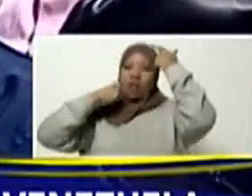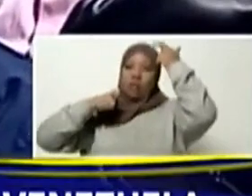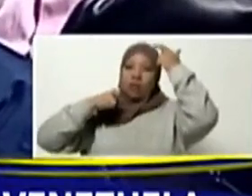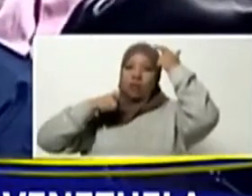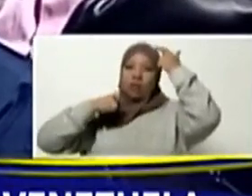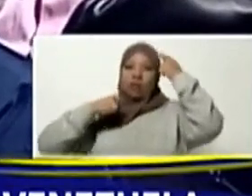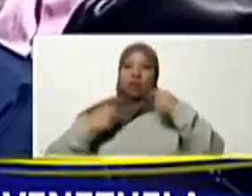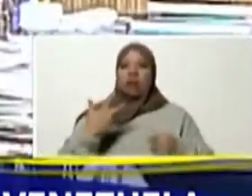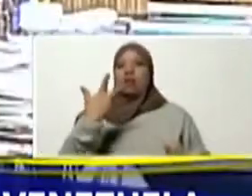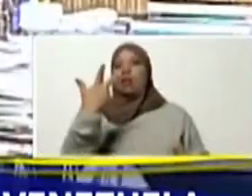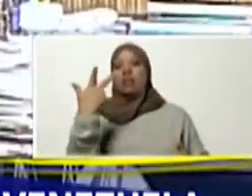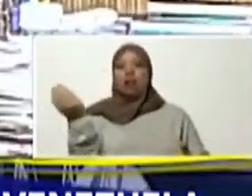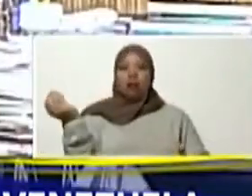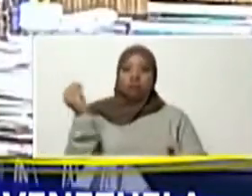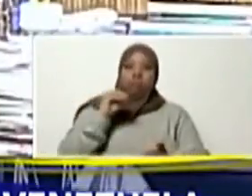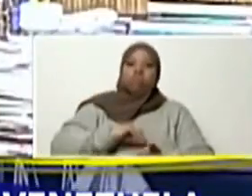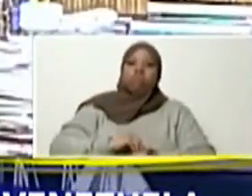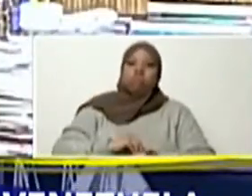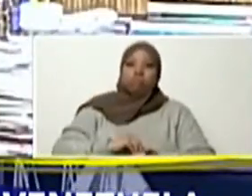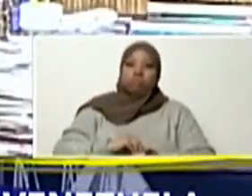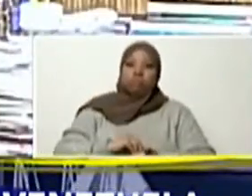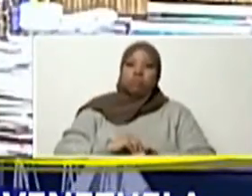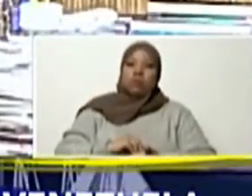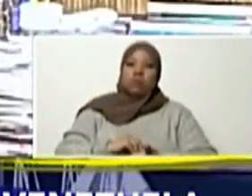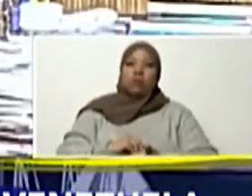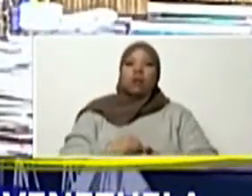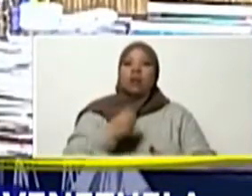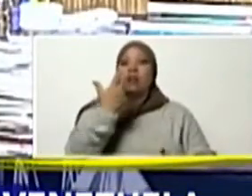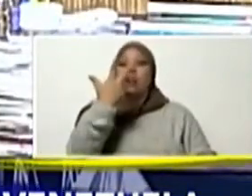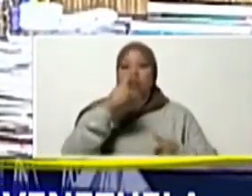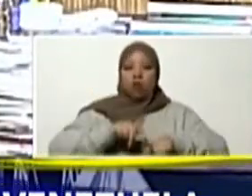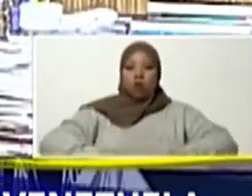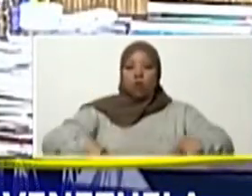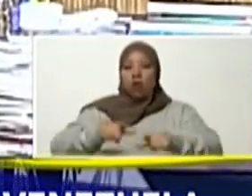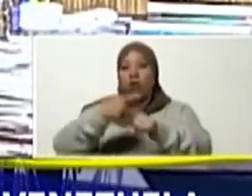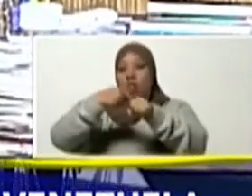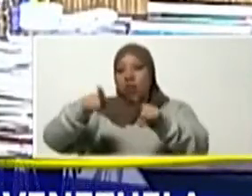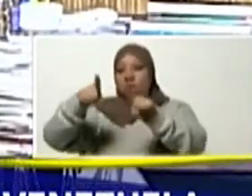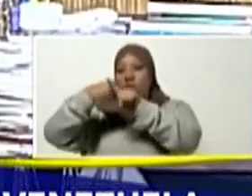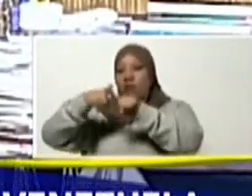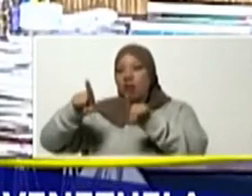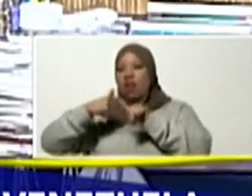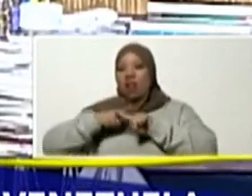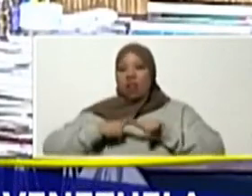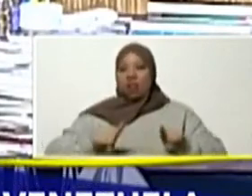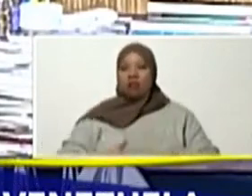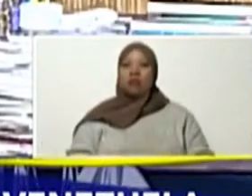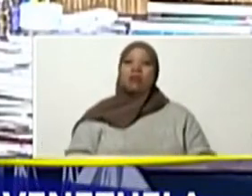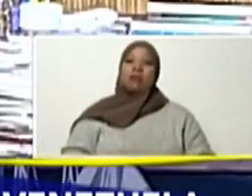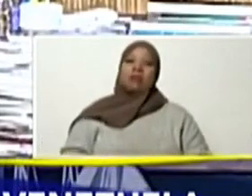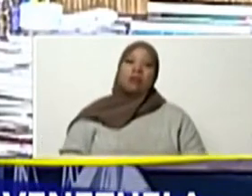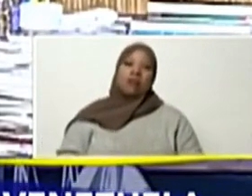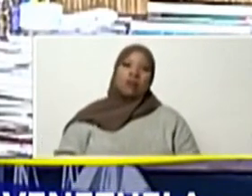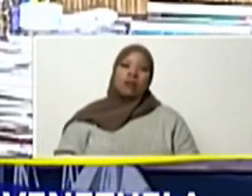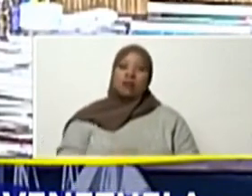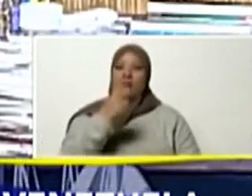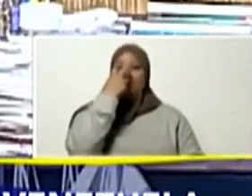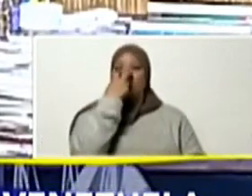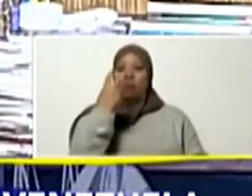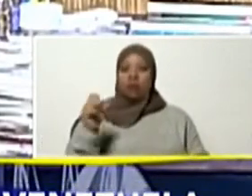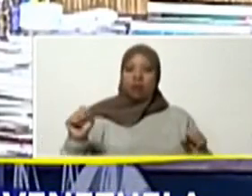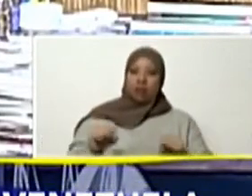En 3 oportunidades, en 3 lugares diferentes allí del bazar. Una visita